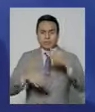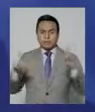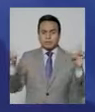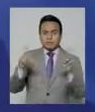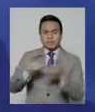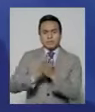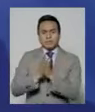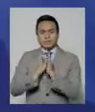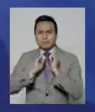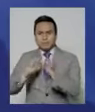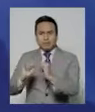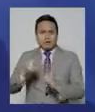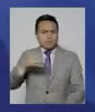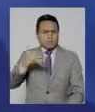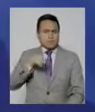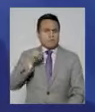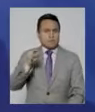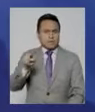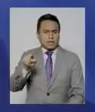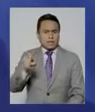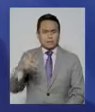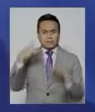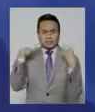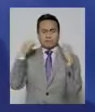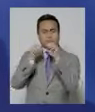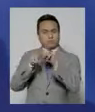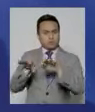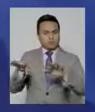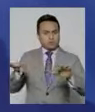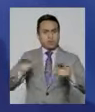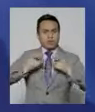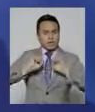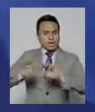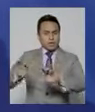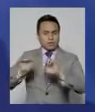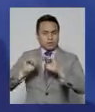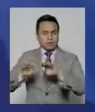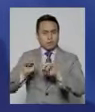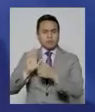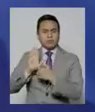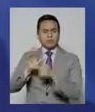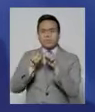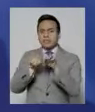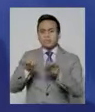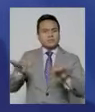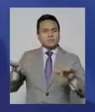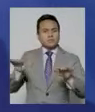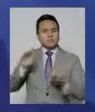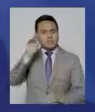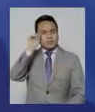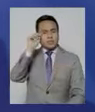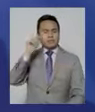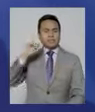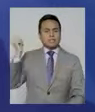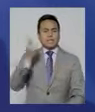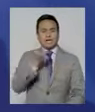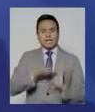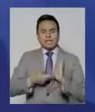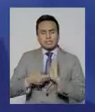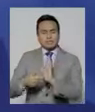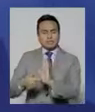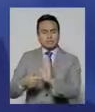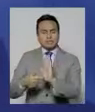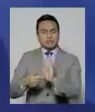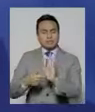fundamental en su labor de difusión, de educación y de transmisión de las ideas generales